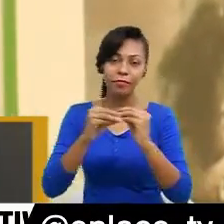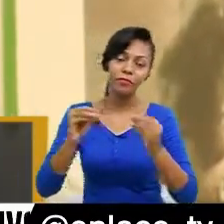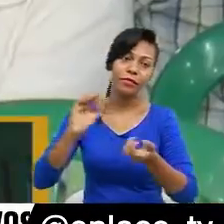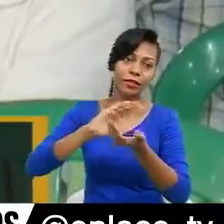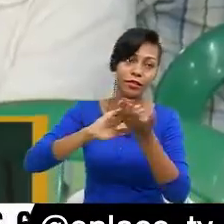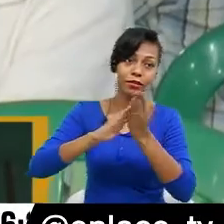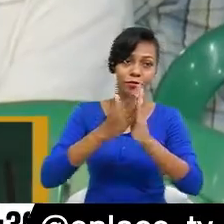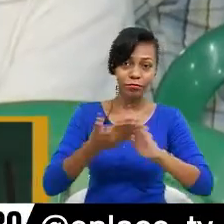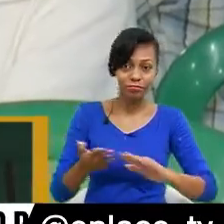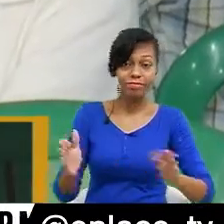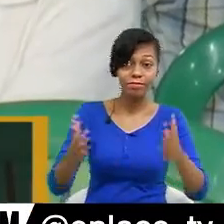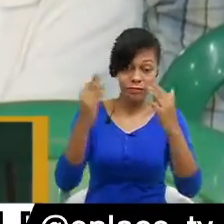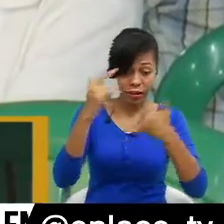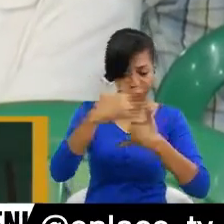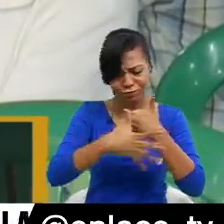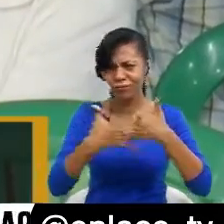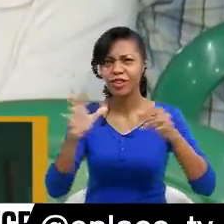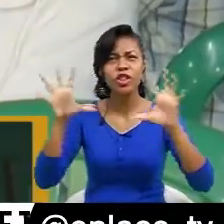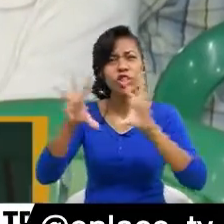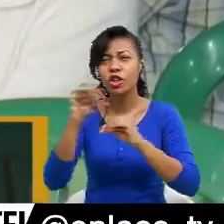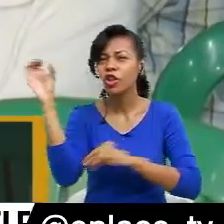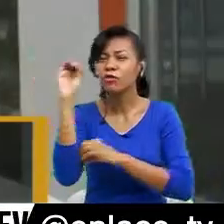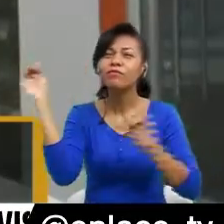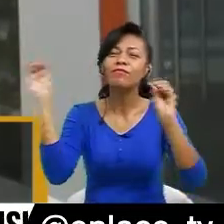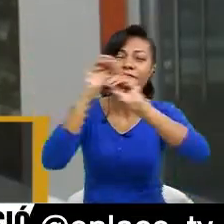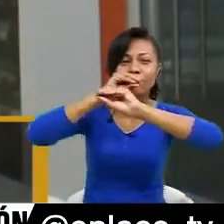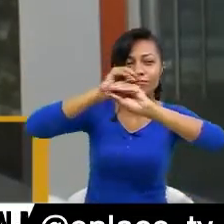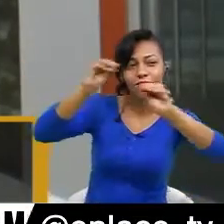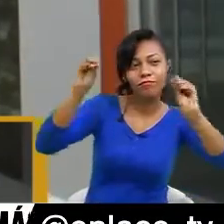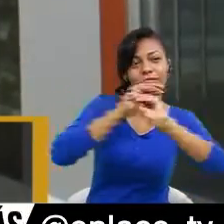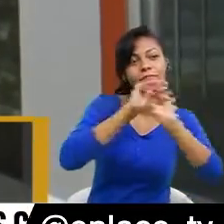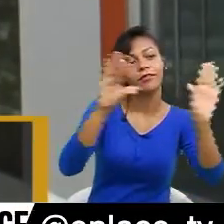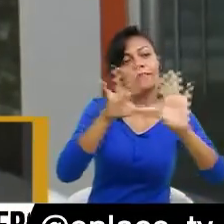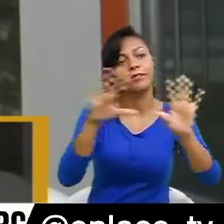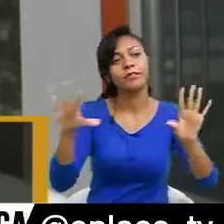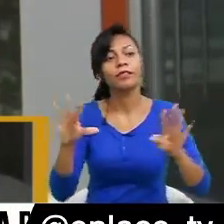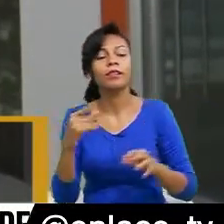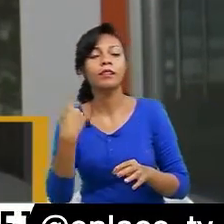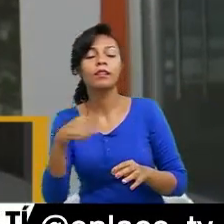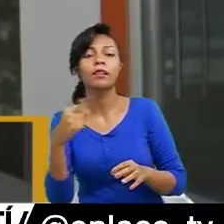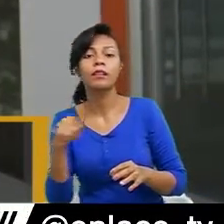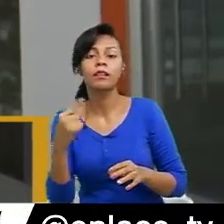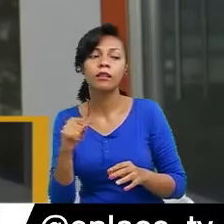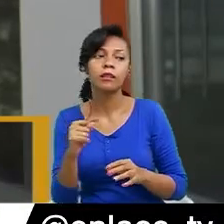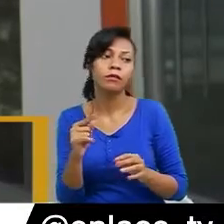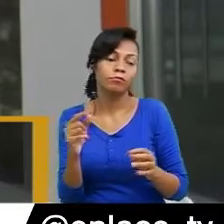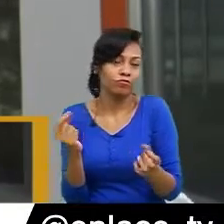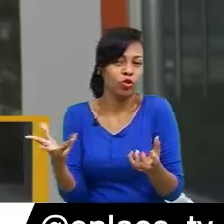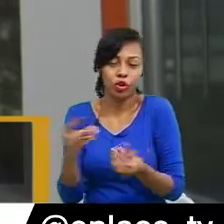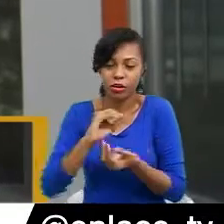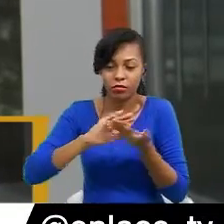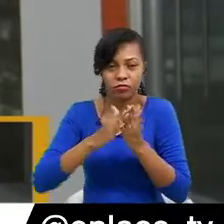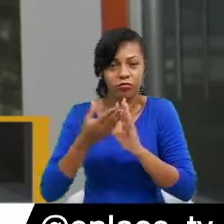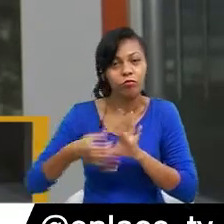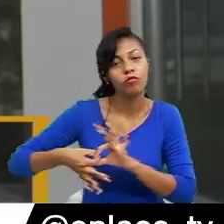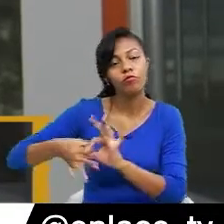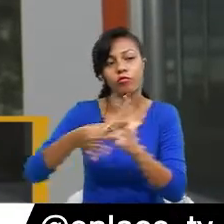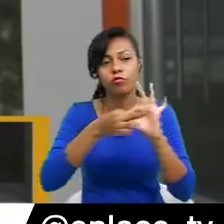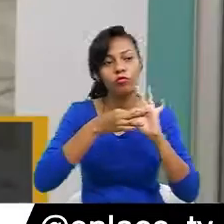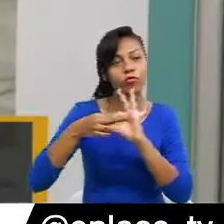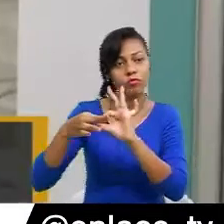Colombia entera, que es posible la reintegración, y una muestra de ella es el trabajo que se pueda generar con comunidades y personas en proceso